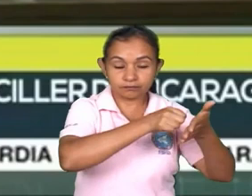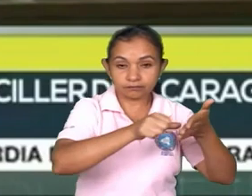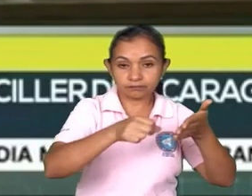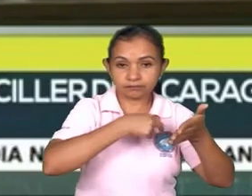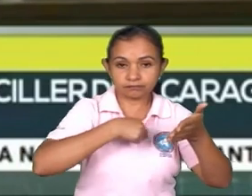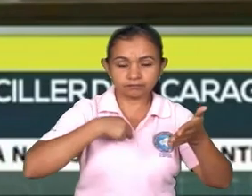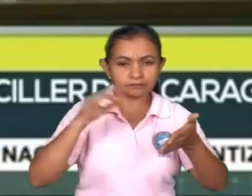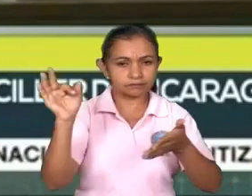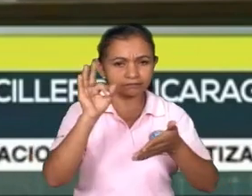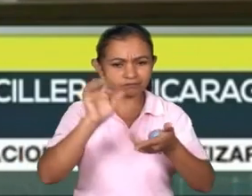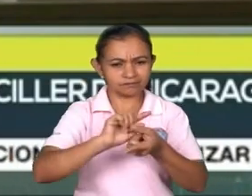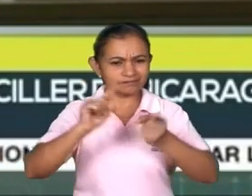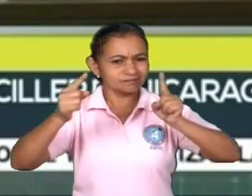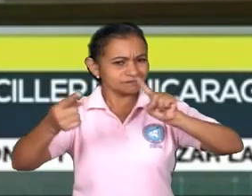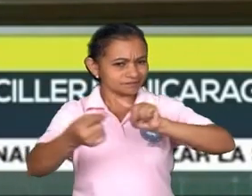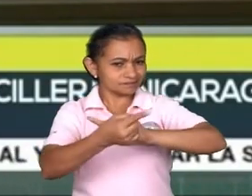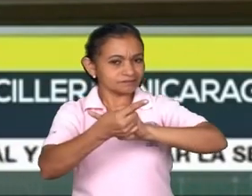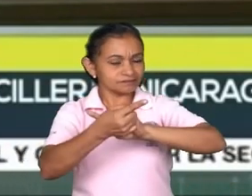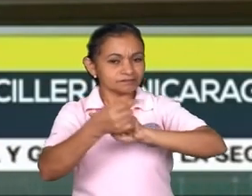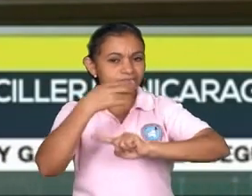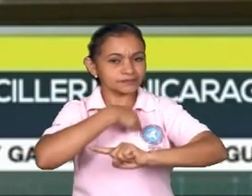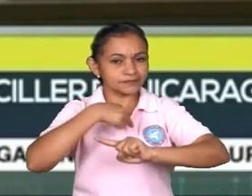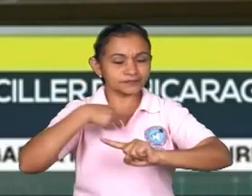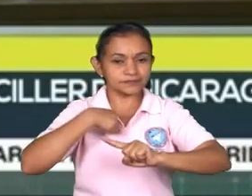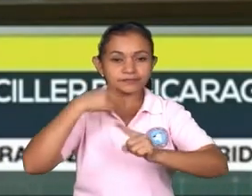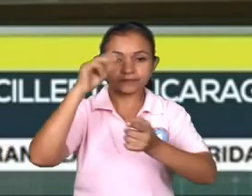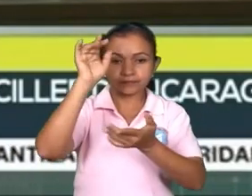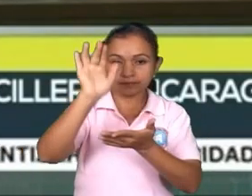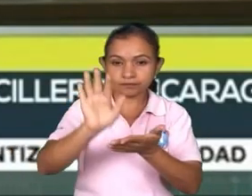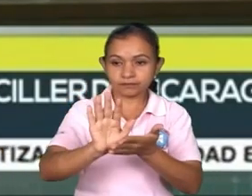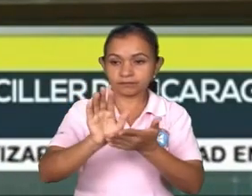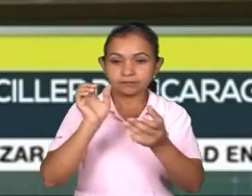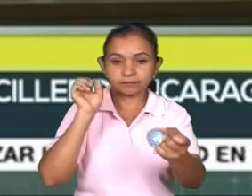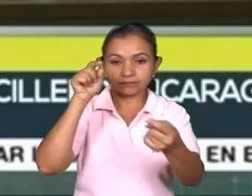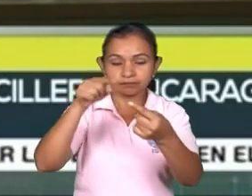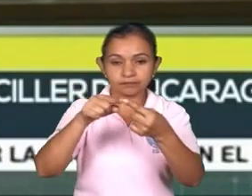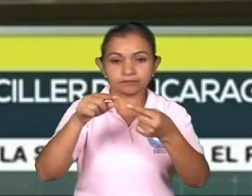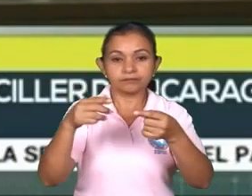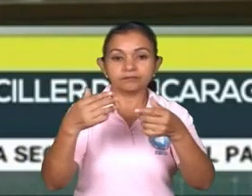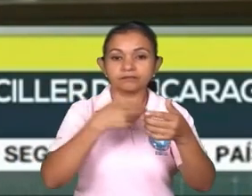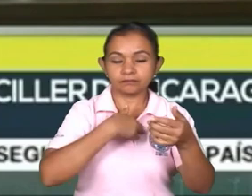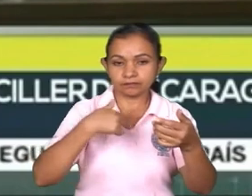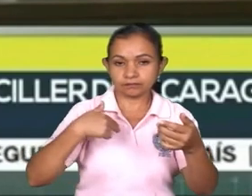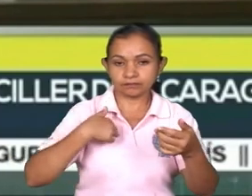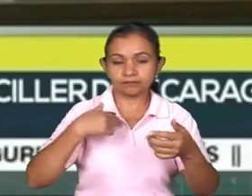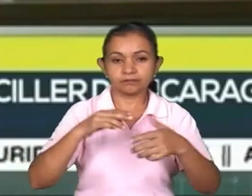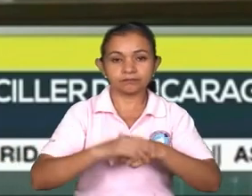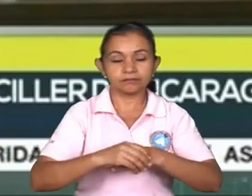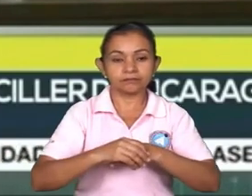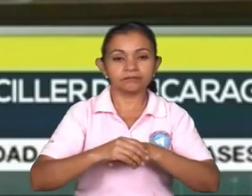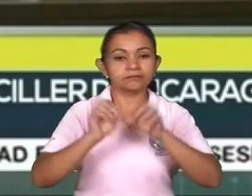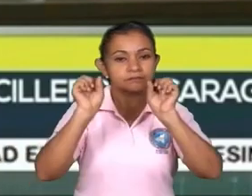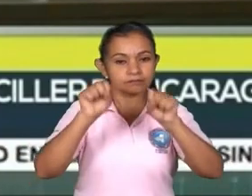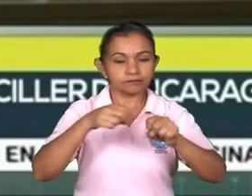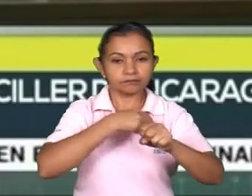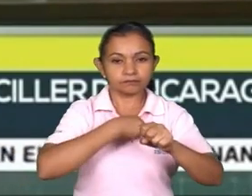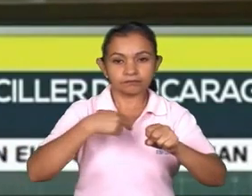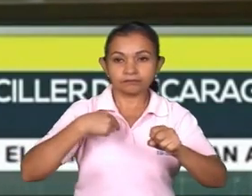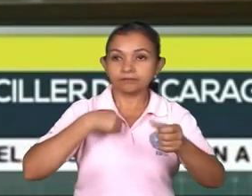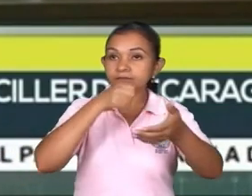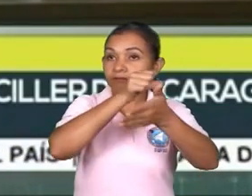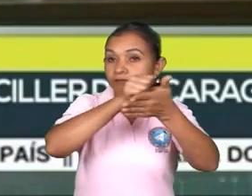de una forma invertida, al revés del espíritu y el objetivo para el cual fue creado. Inclusive, tanto la